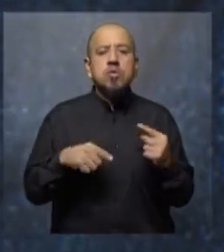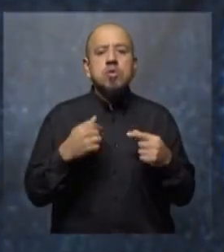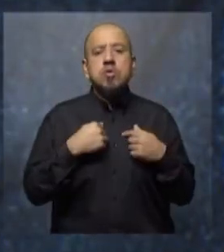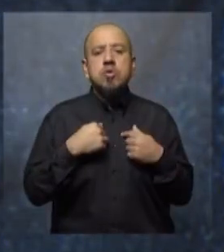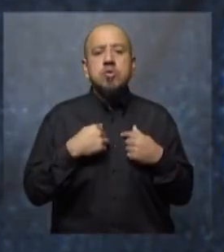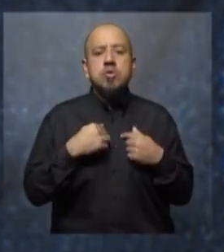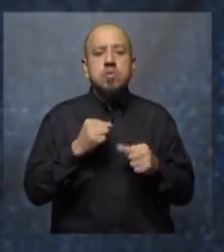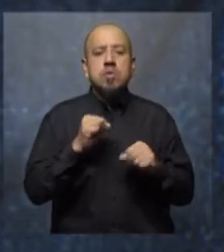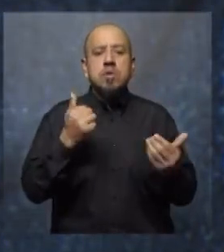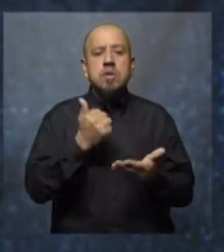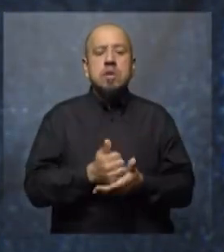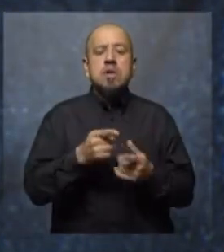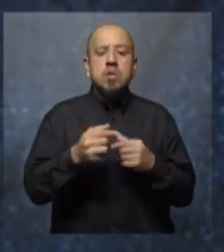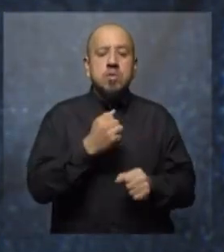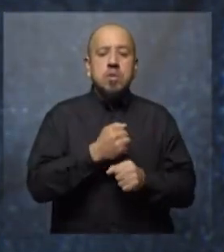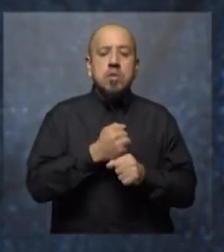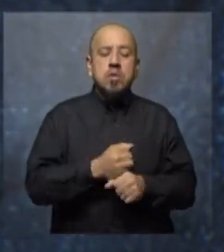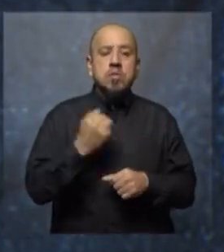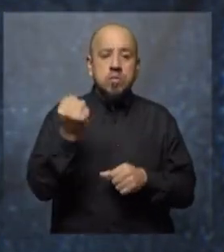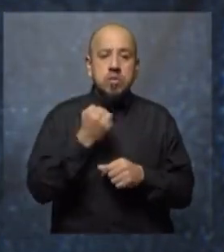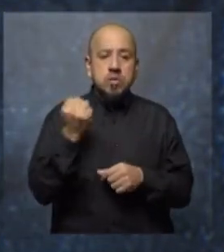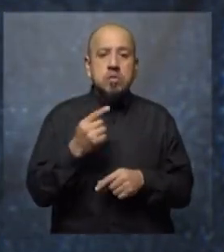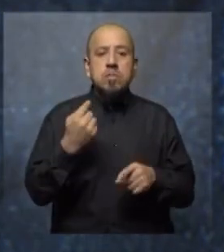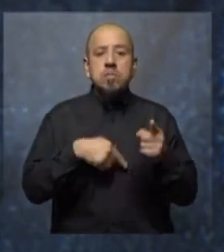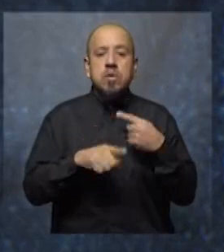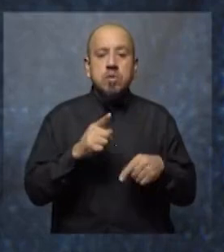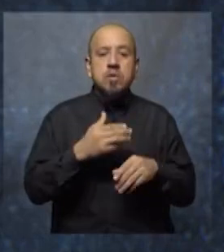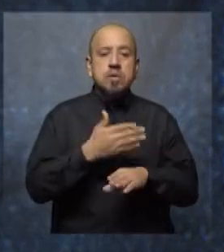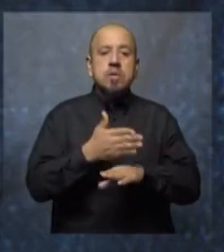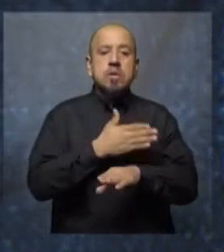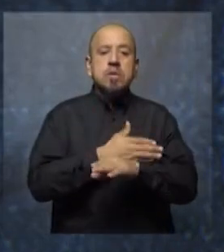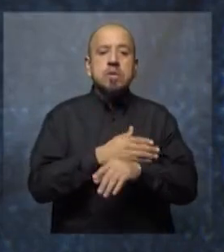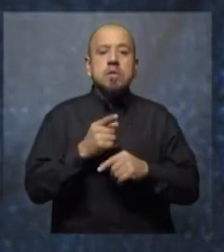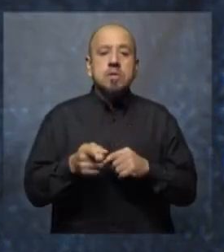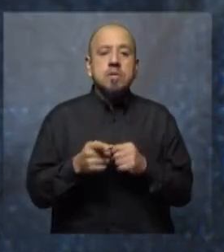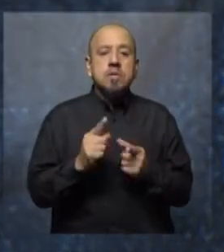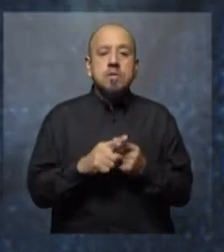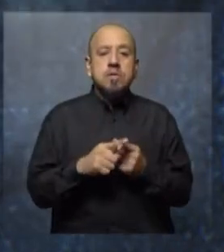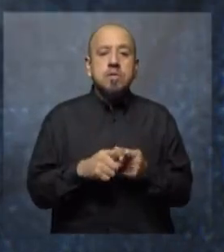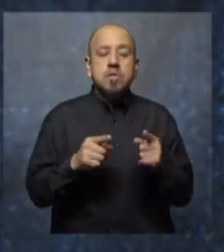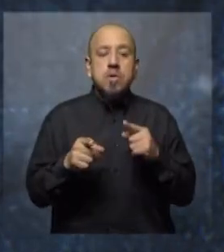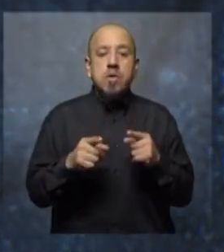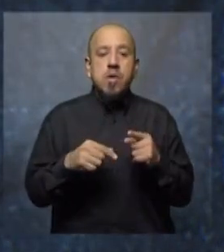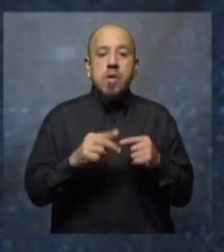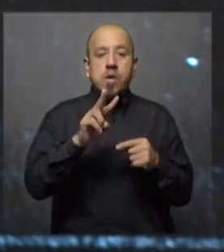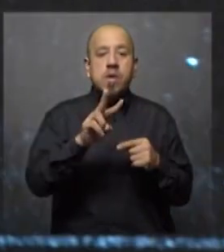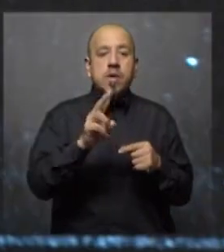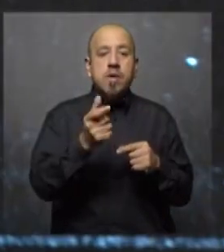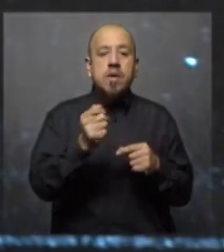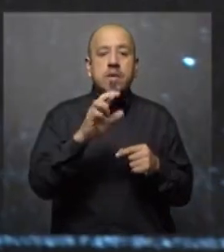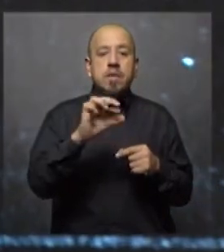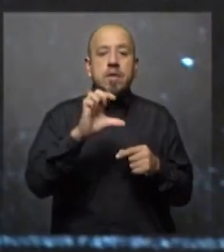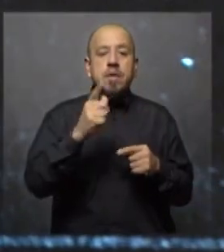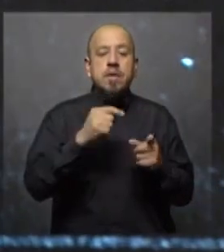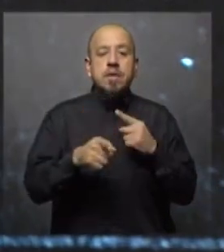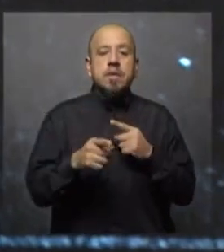yo mañana voy a poder conseguir un trabajo que también es muy importante pero es un paso previo O sea que es fundamental era la obsesión de Varela aunque a veces lo olvidamos